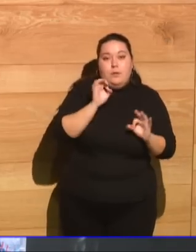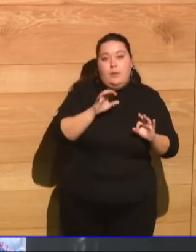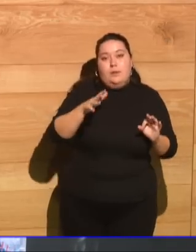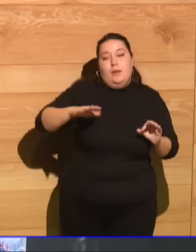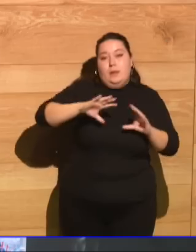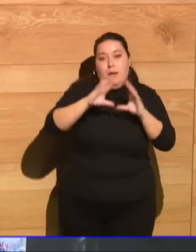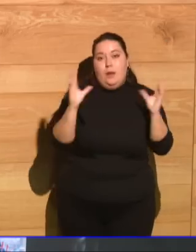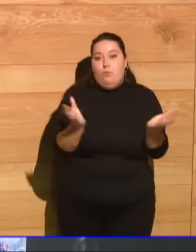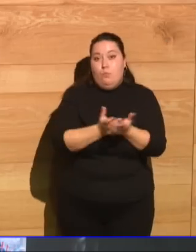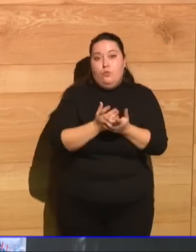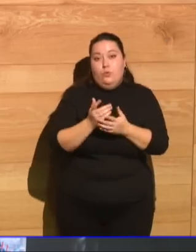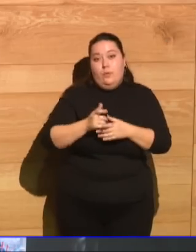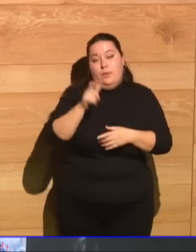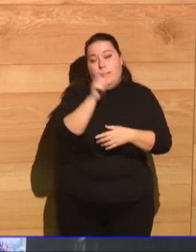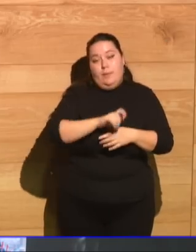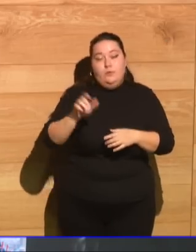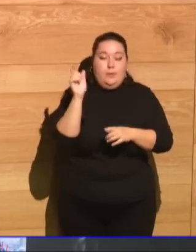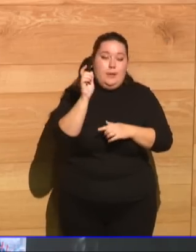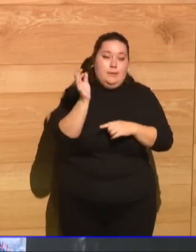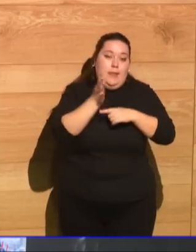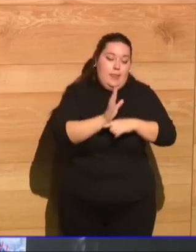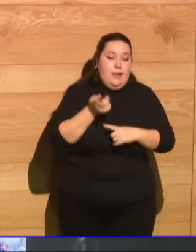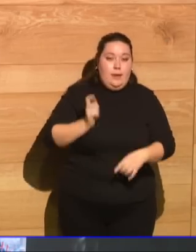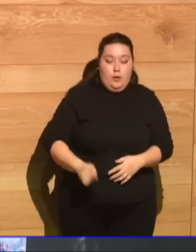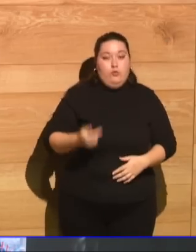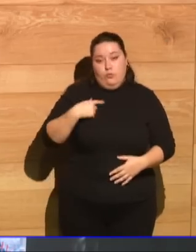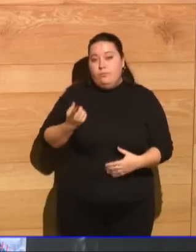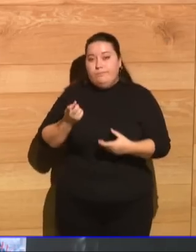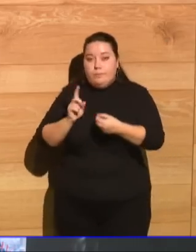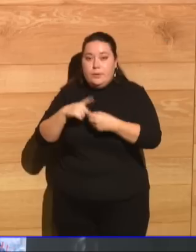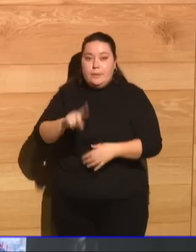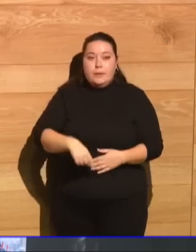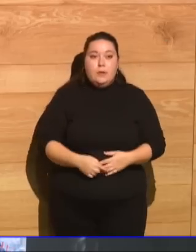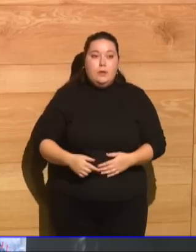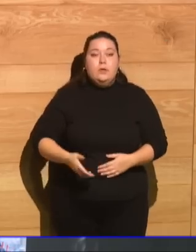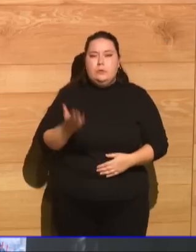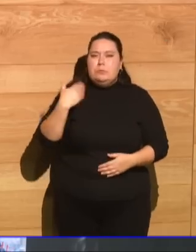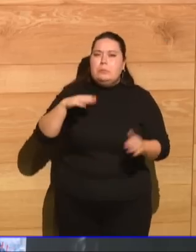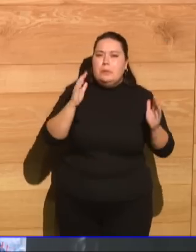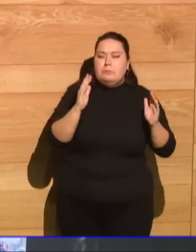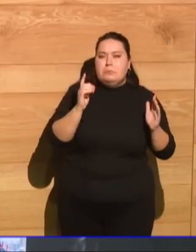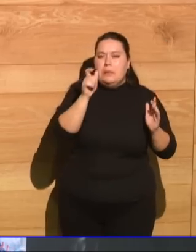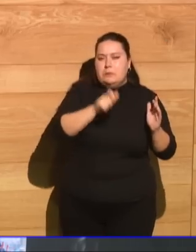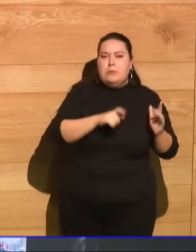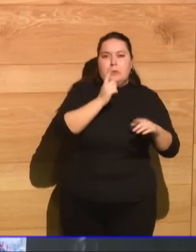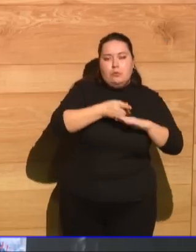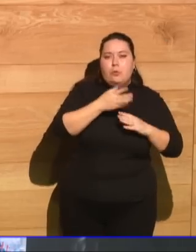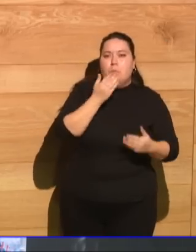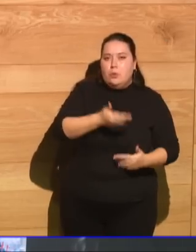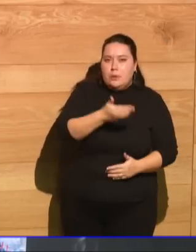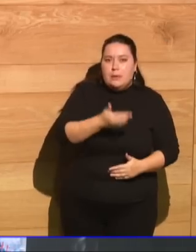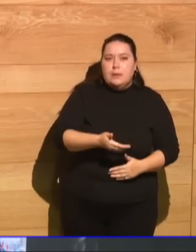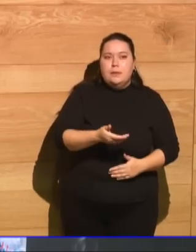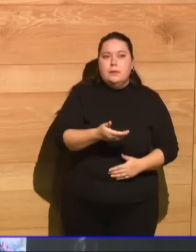la que me incluyo, que en su momento, sin embargo, fue muy cuestionado. Es decir, le fue bien por muchas razones, fue un director importante, es un